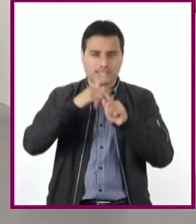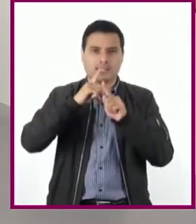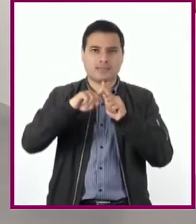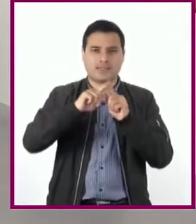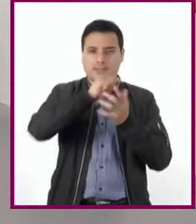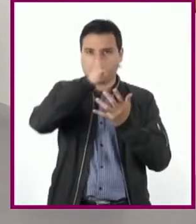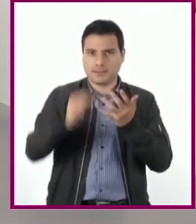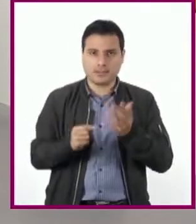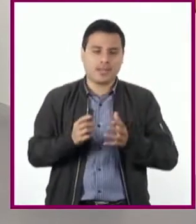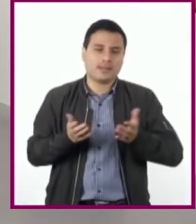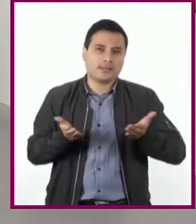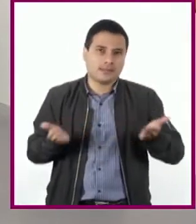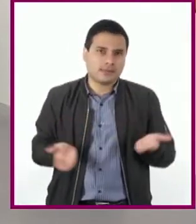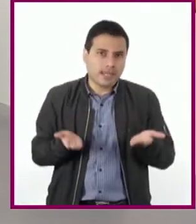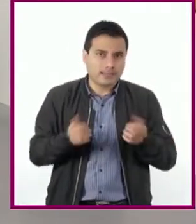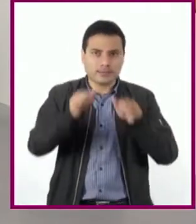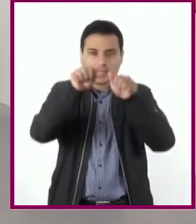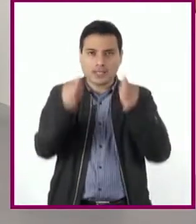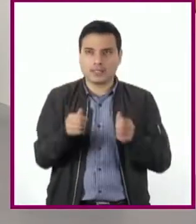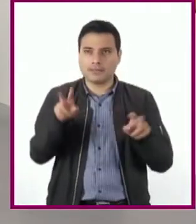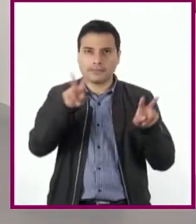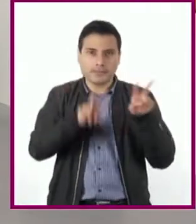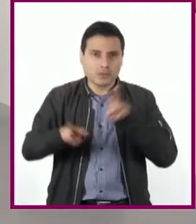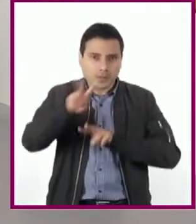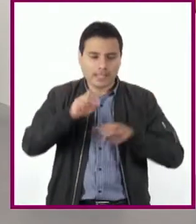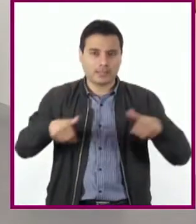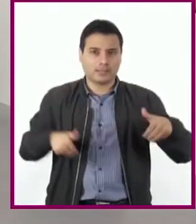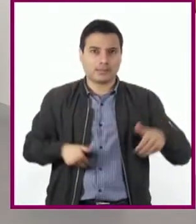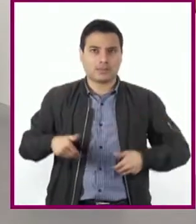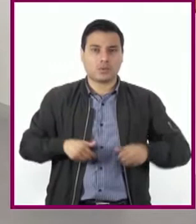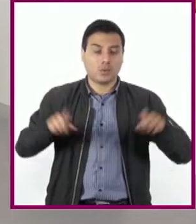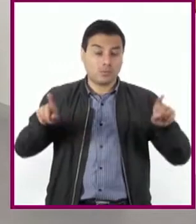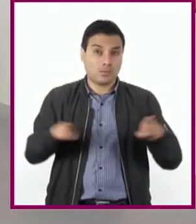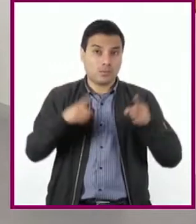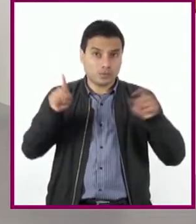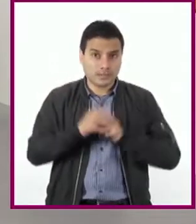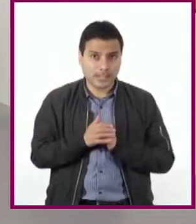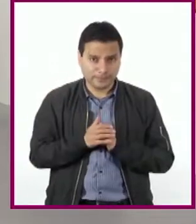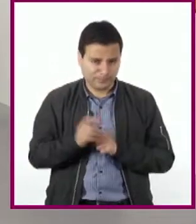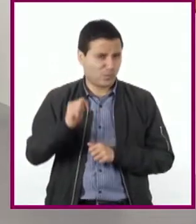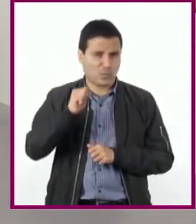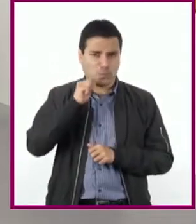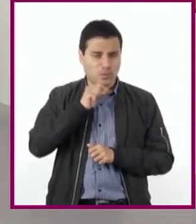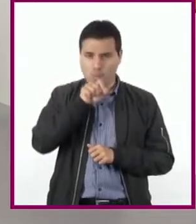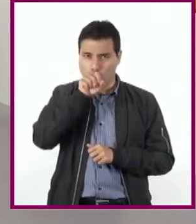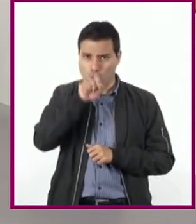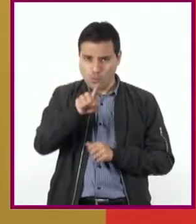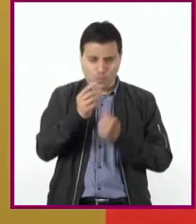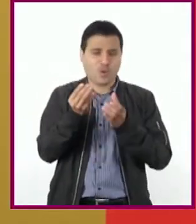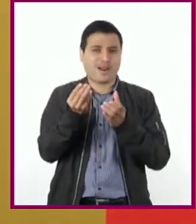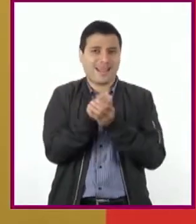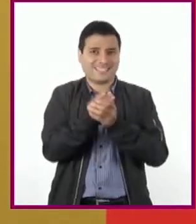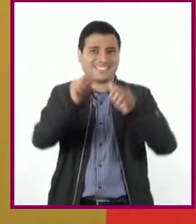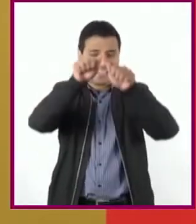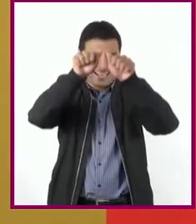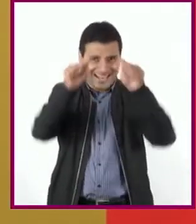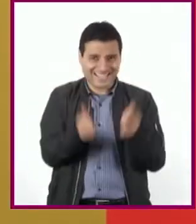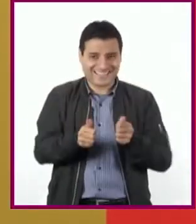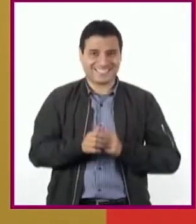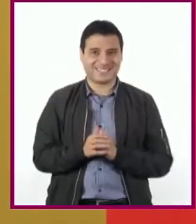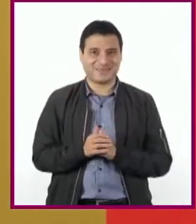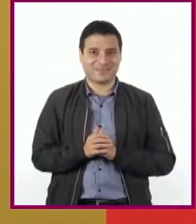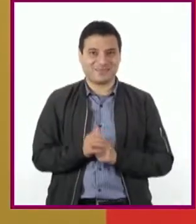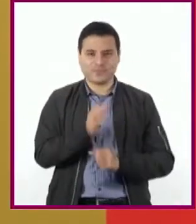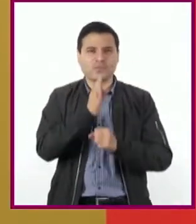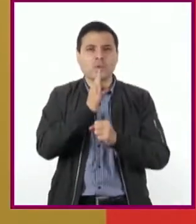danza, de artes visuales, de teatro o música, esta sesión es para ustedes porque es de artes. En esta